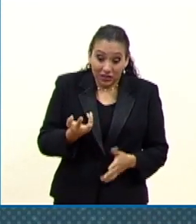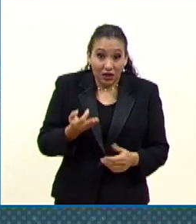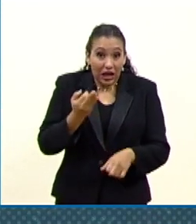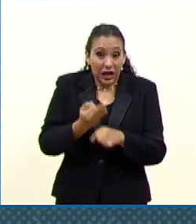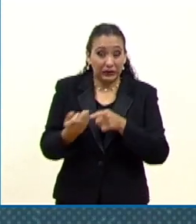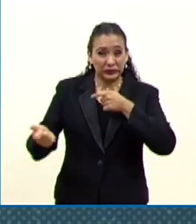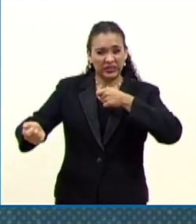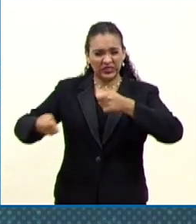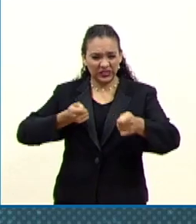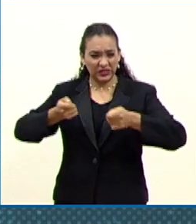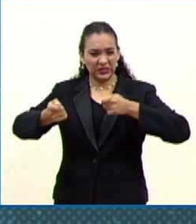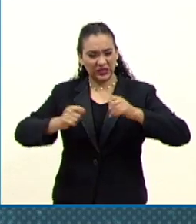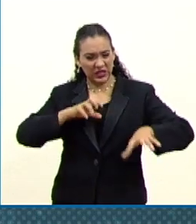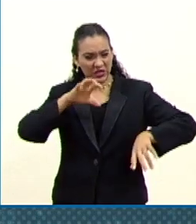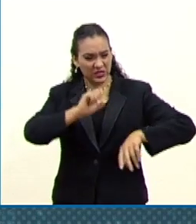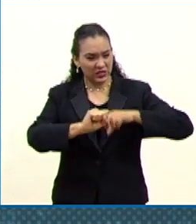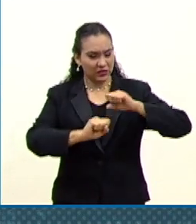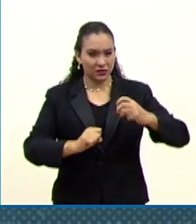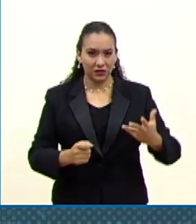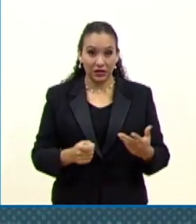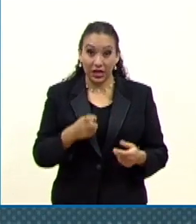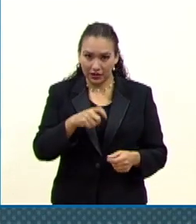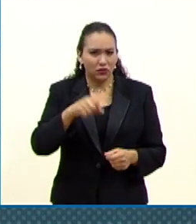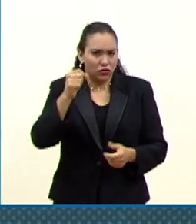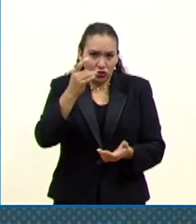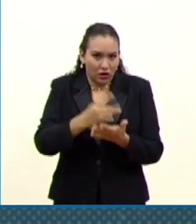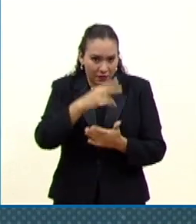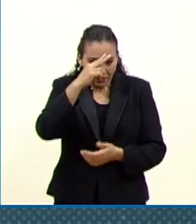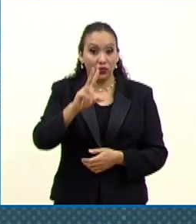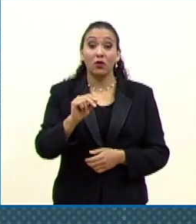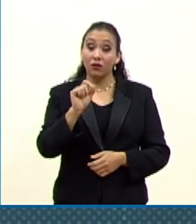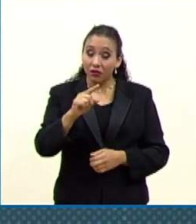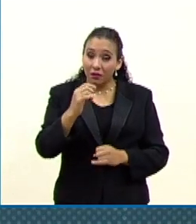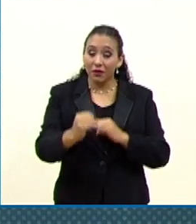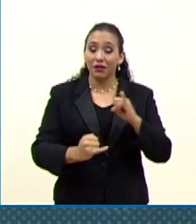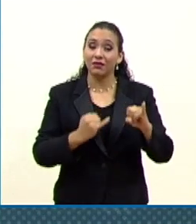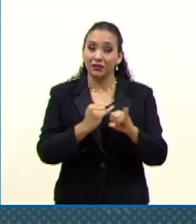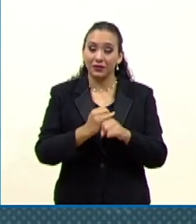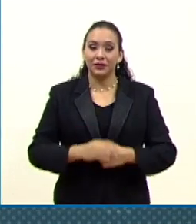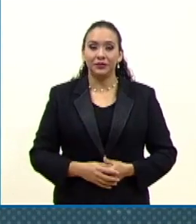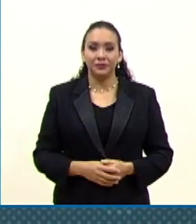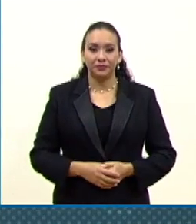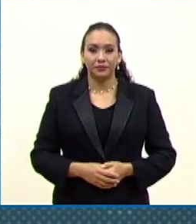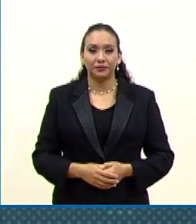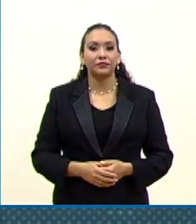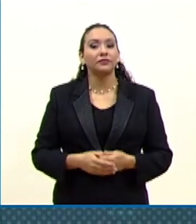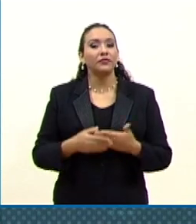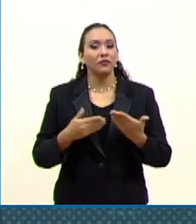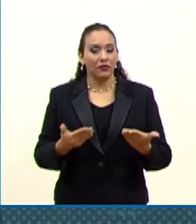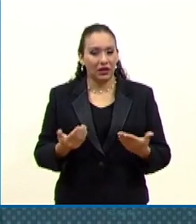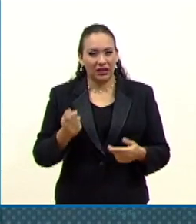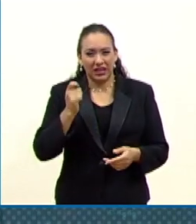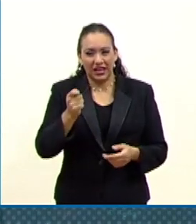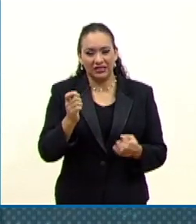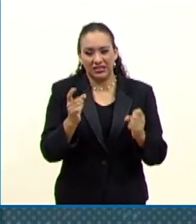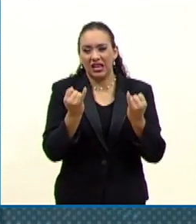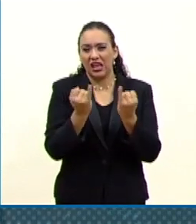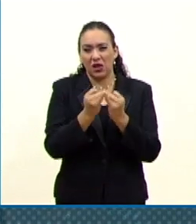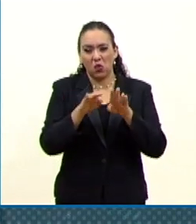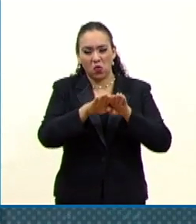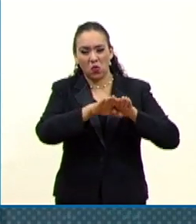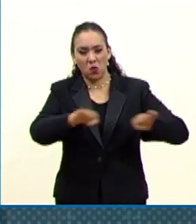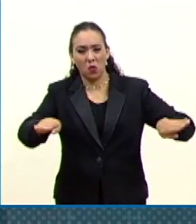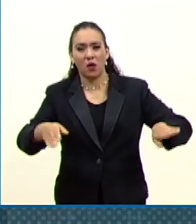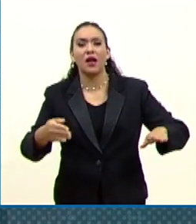no solamente nacional, sino internacional. Aseguró que las reglas de la democracia no son negociables, pues